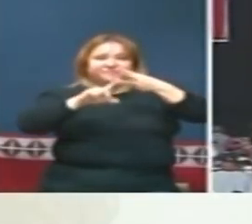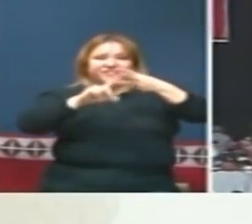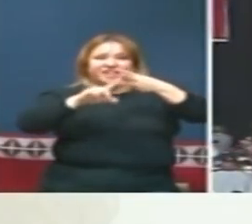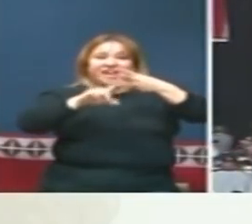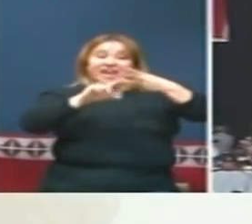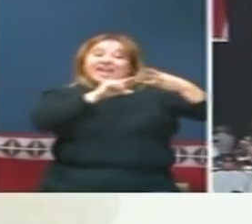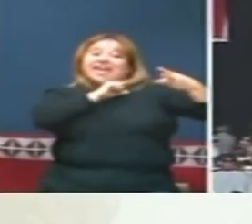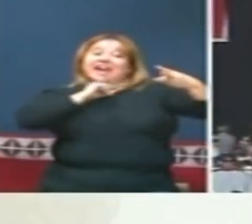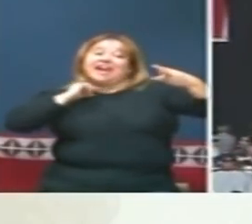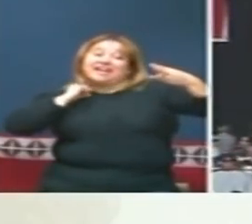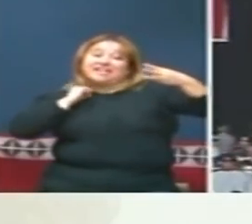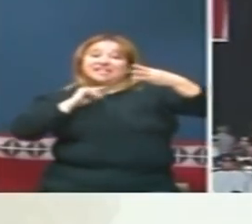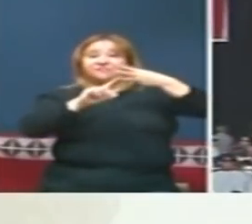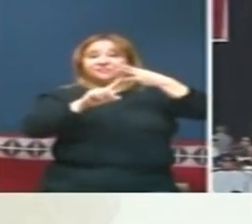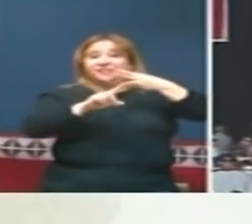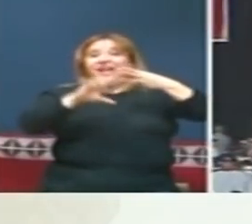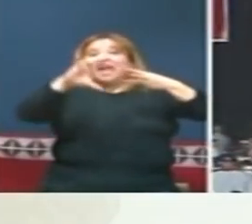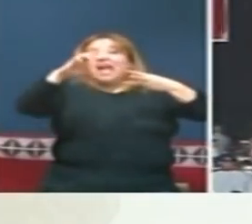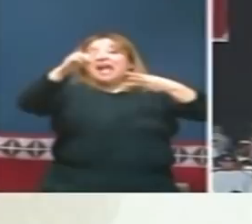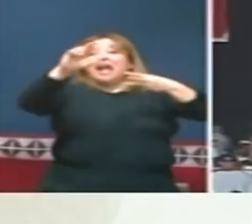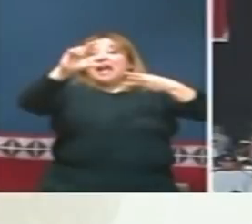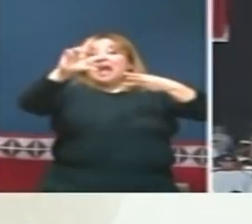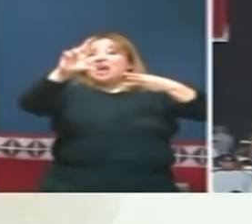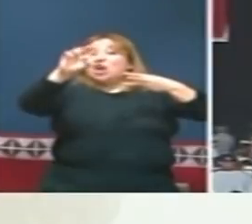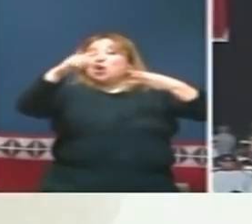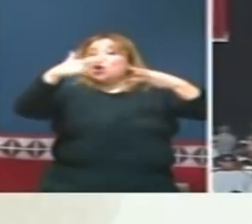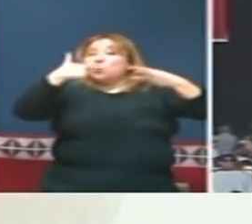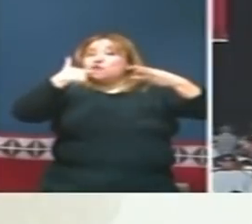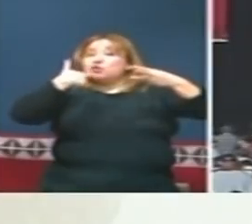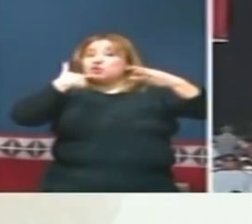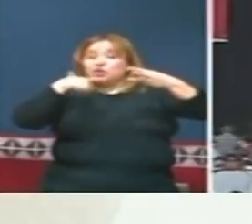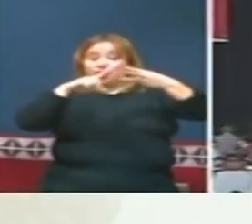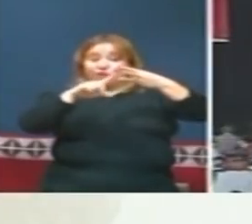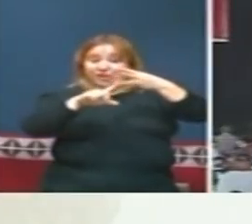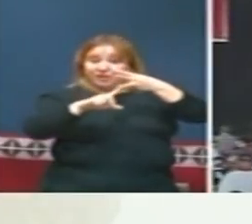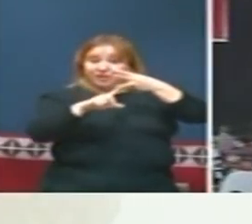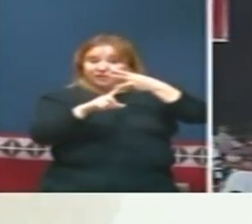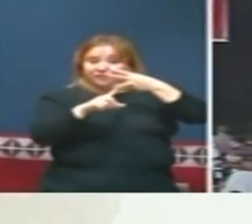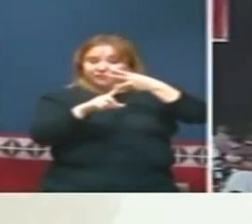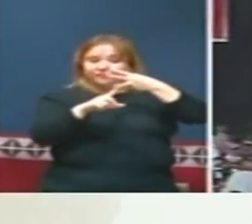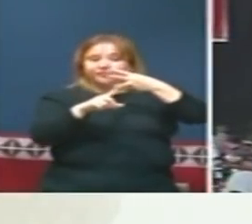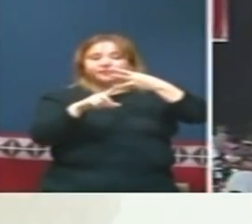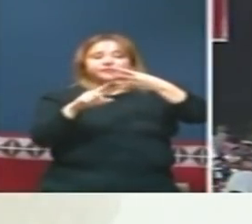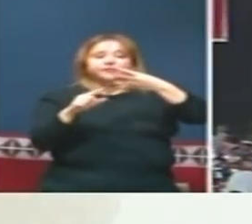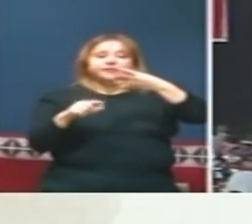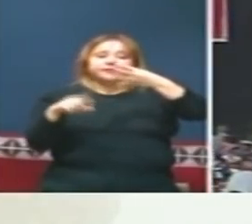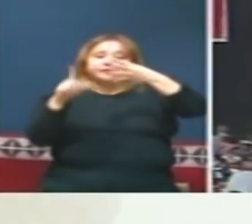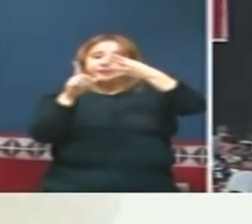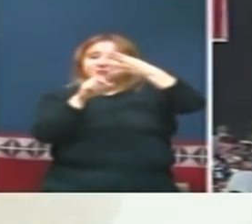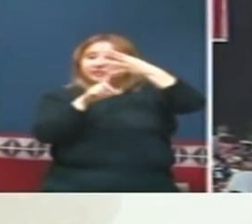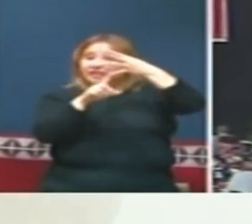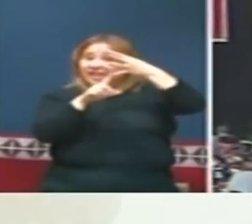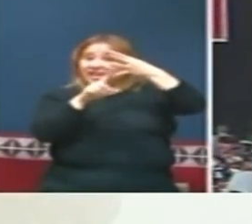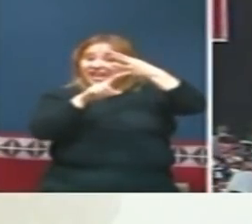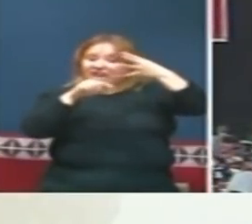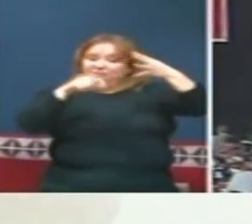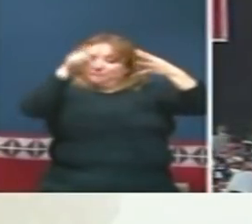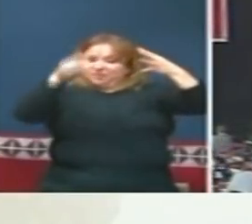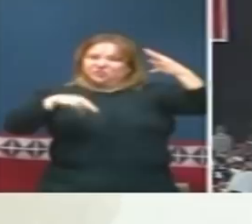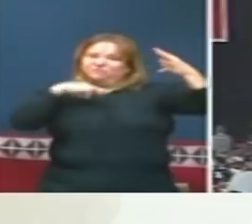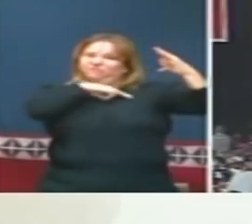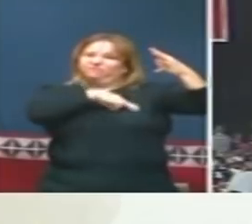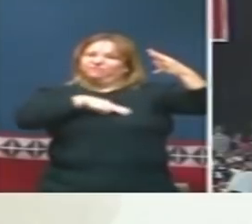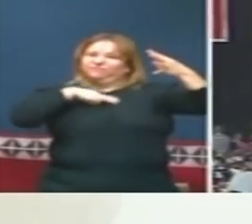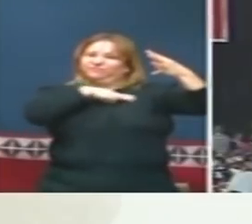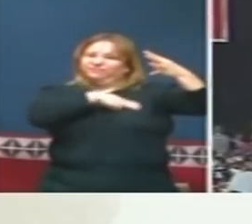sacerdote profeso en la Orden de Frailes Menores Conventuales, Carlos de Dios Murias, y el